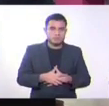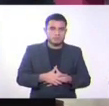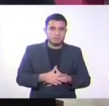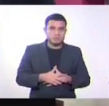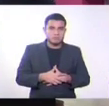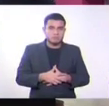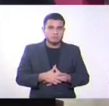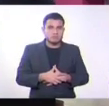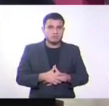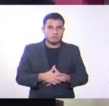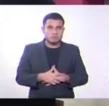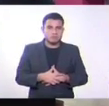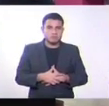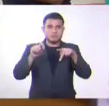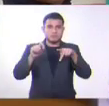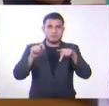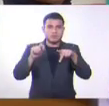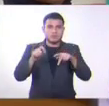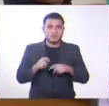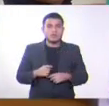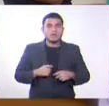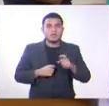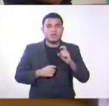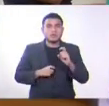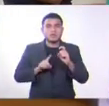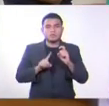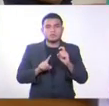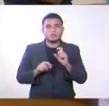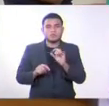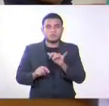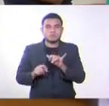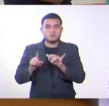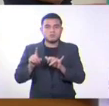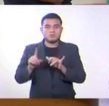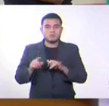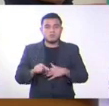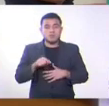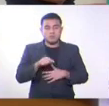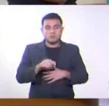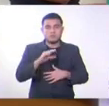parece si lo coloco aquí? Sí. P1. Este va a ser mi caso 2.